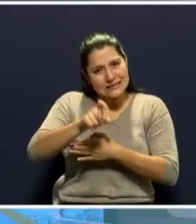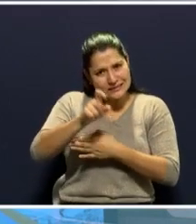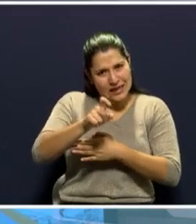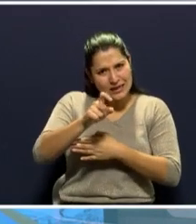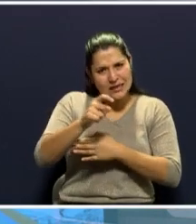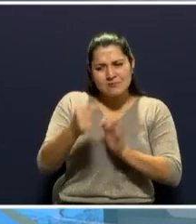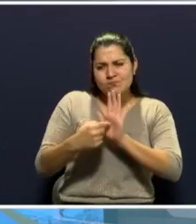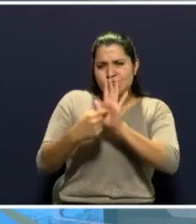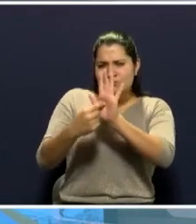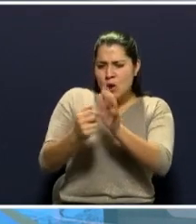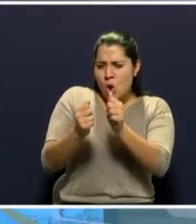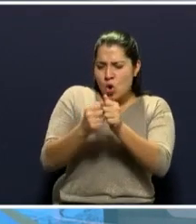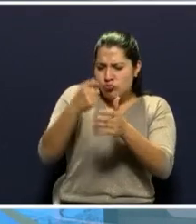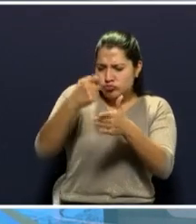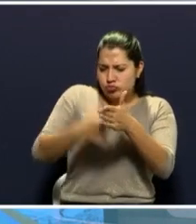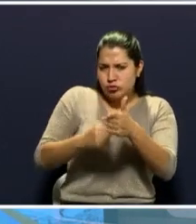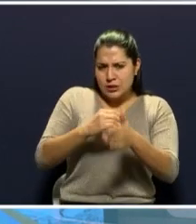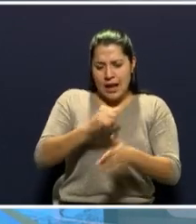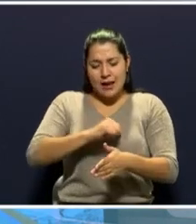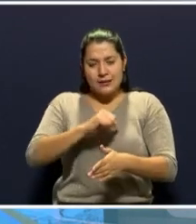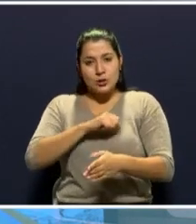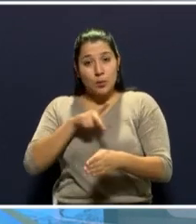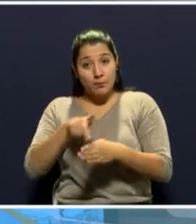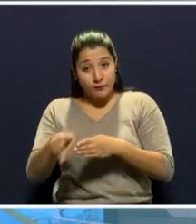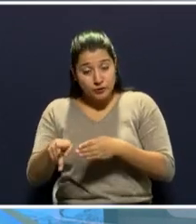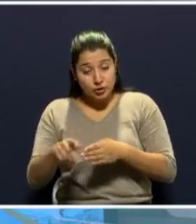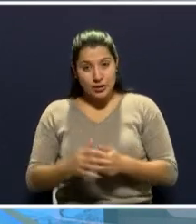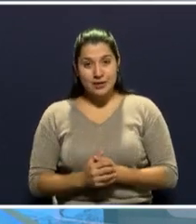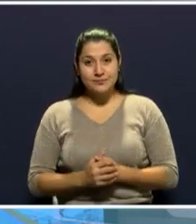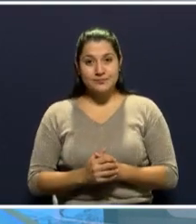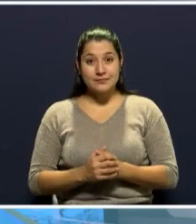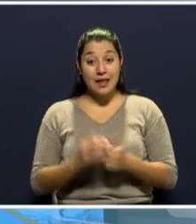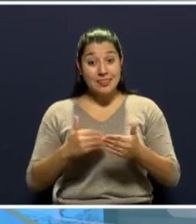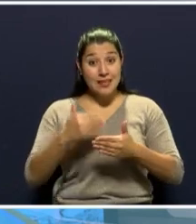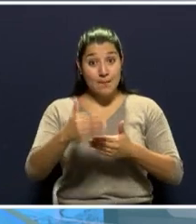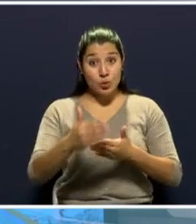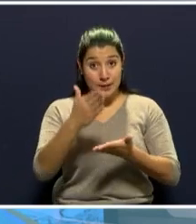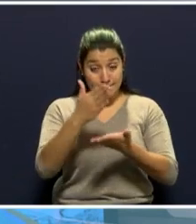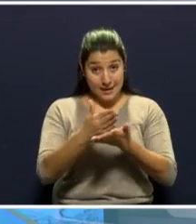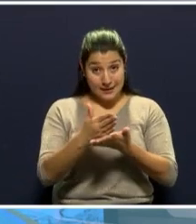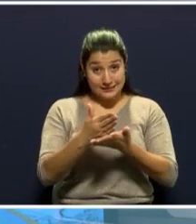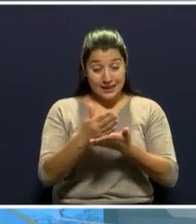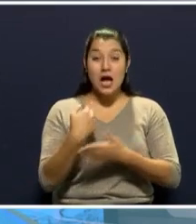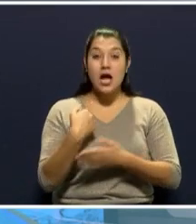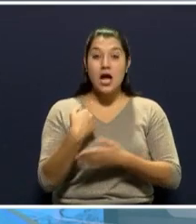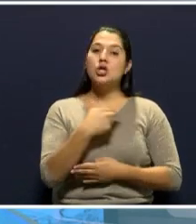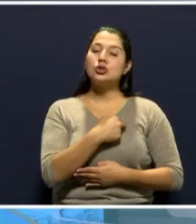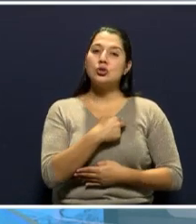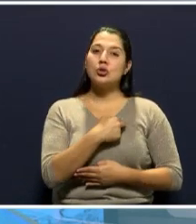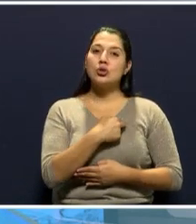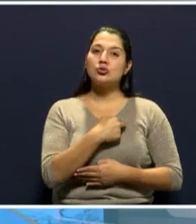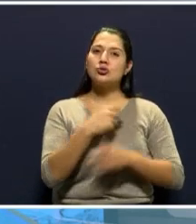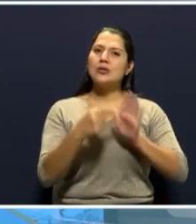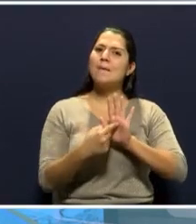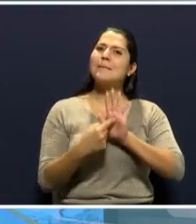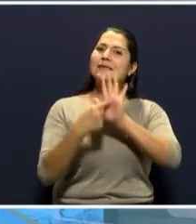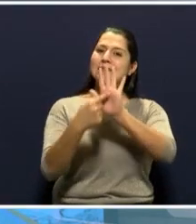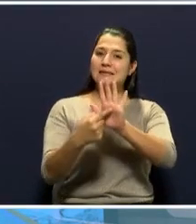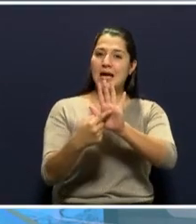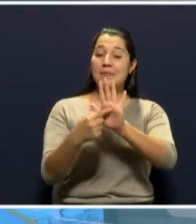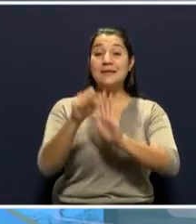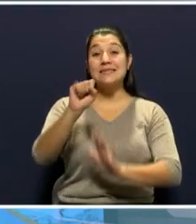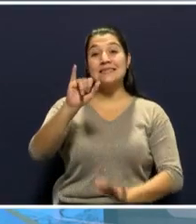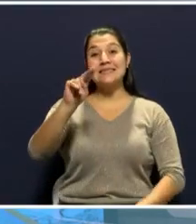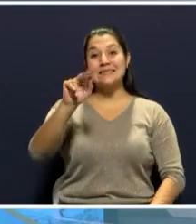con rigurosidad y profesionalismo. Al regreso de la pausa vamos a presentarle Sin Arte